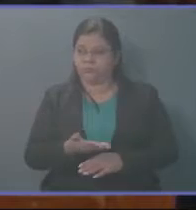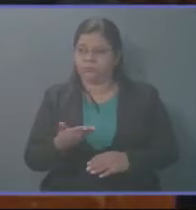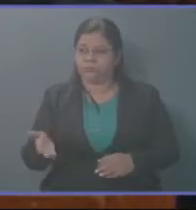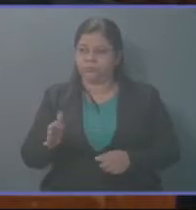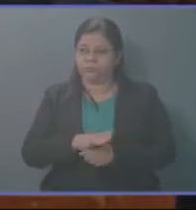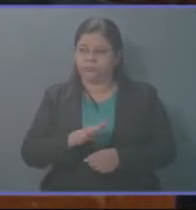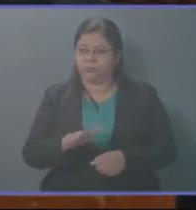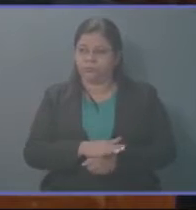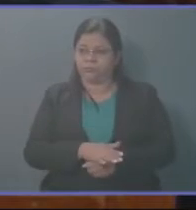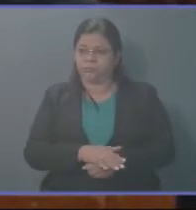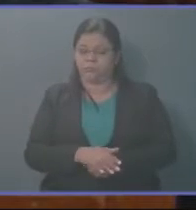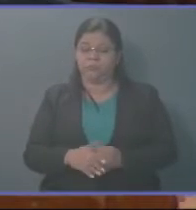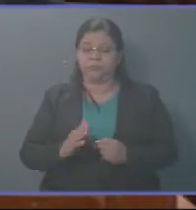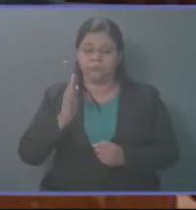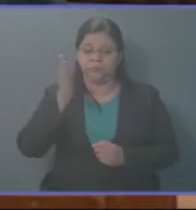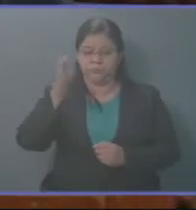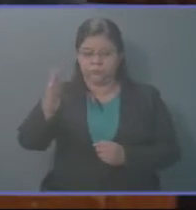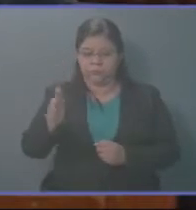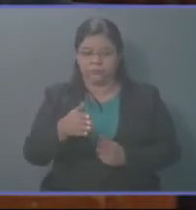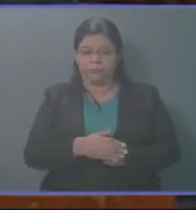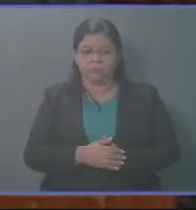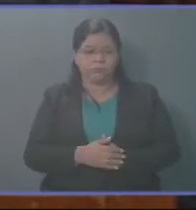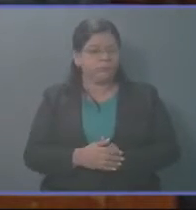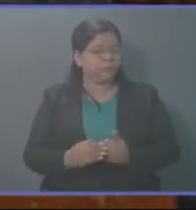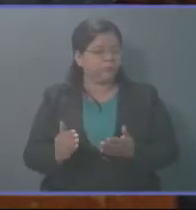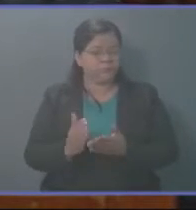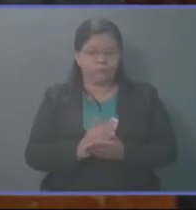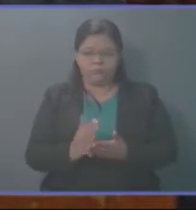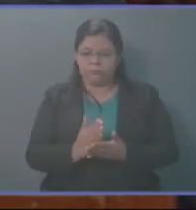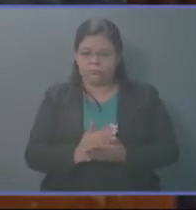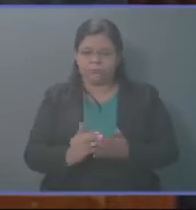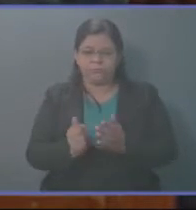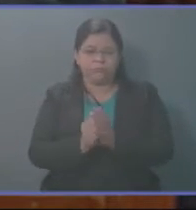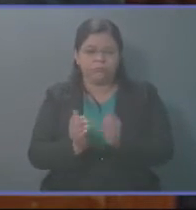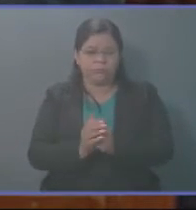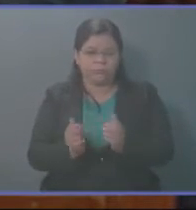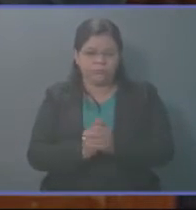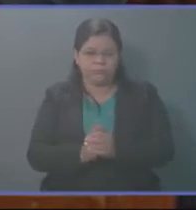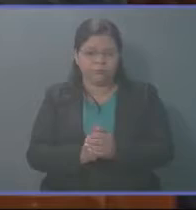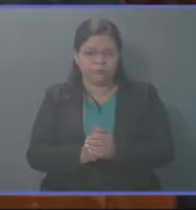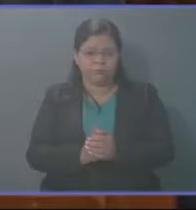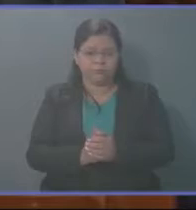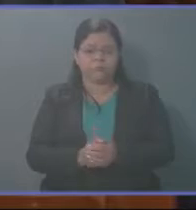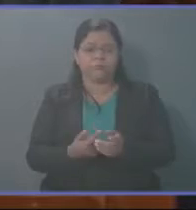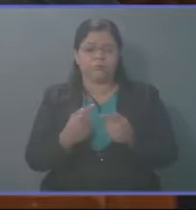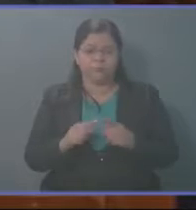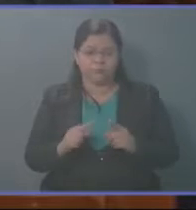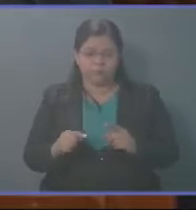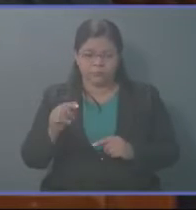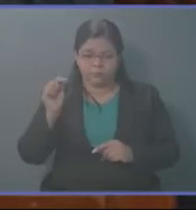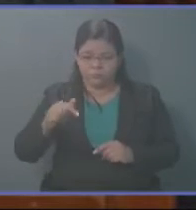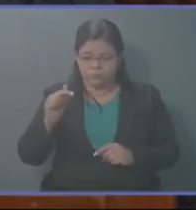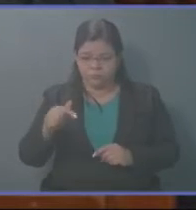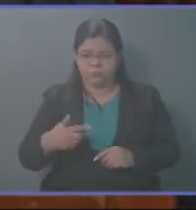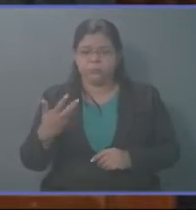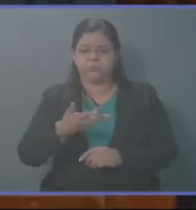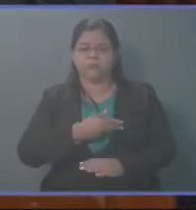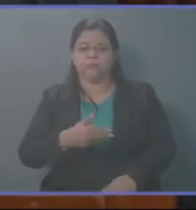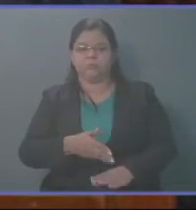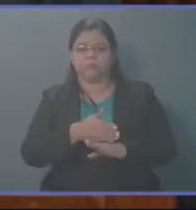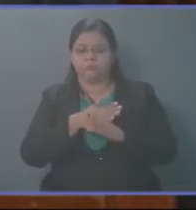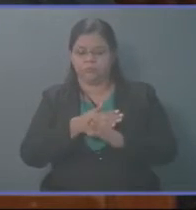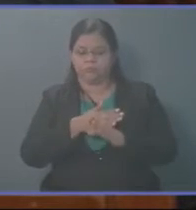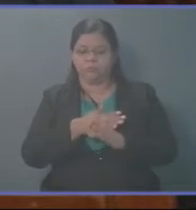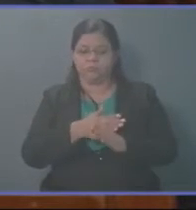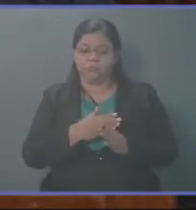el futuro no haya casos que lamentar y que hoy se está previniendo.